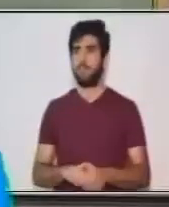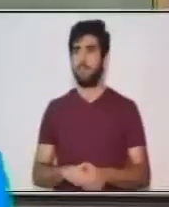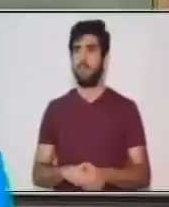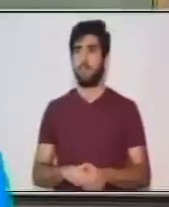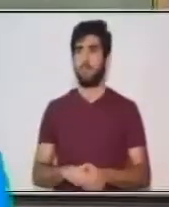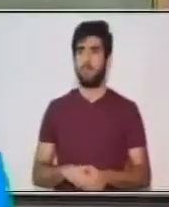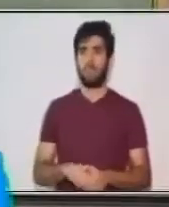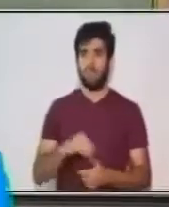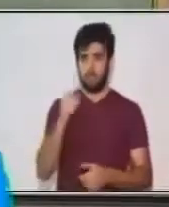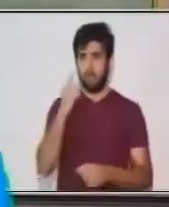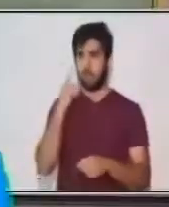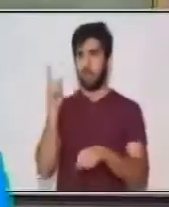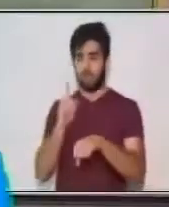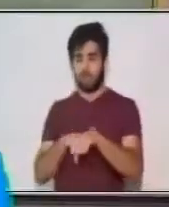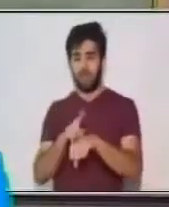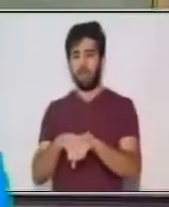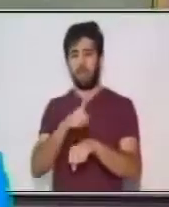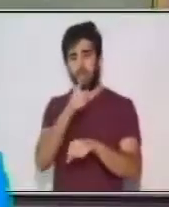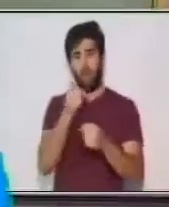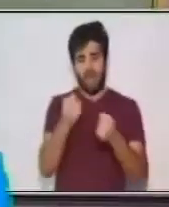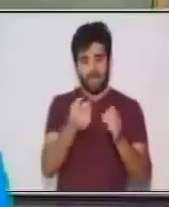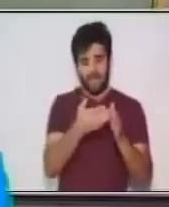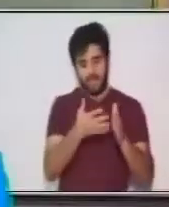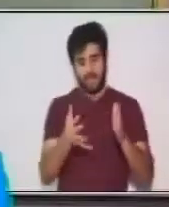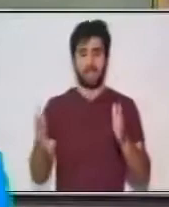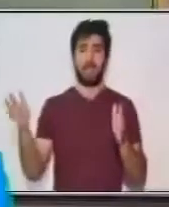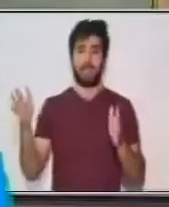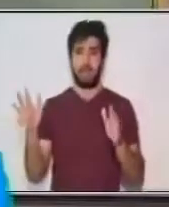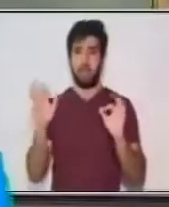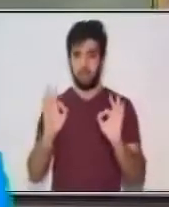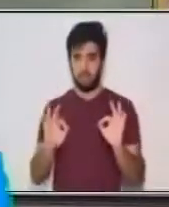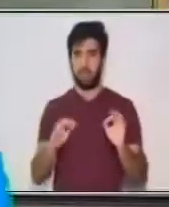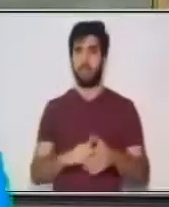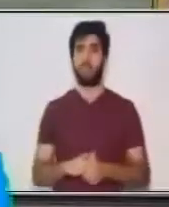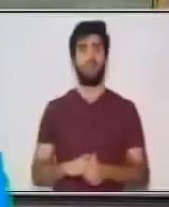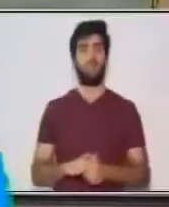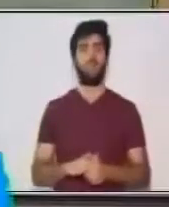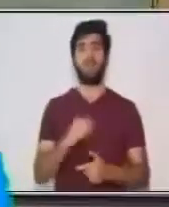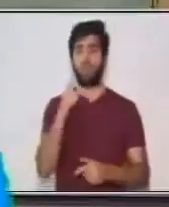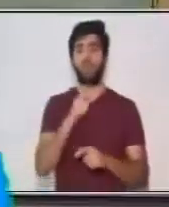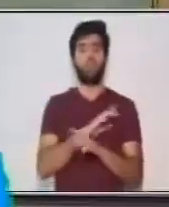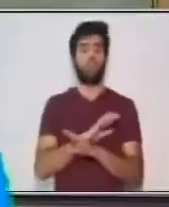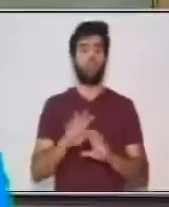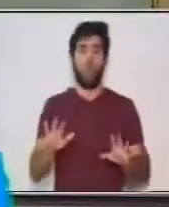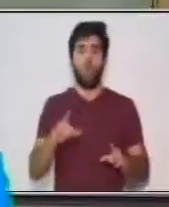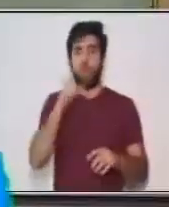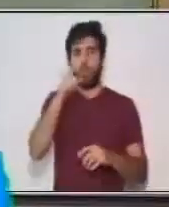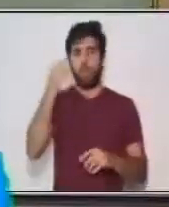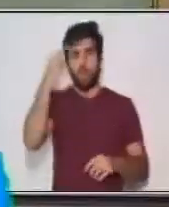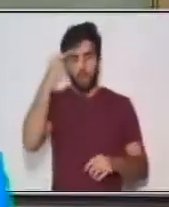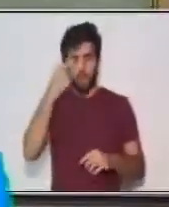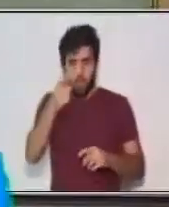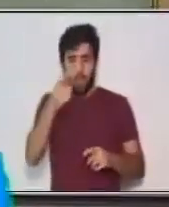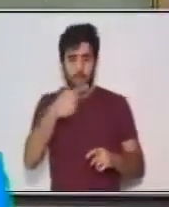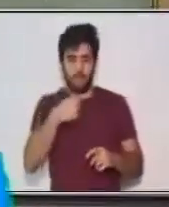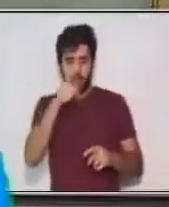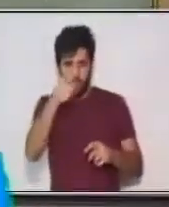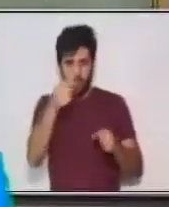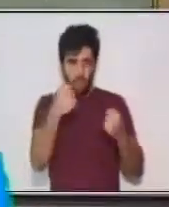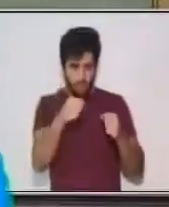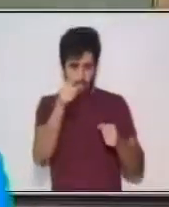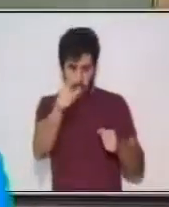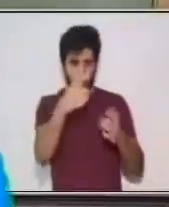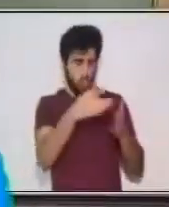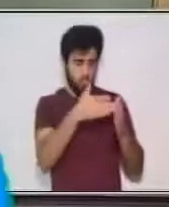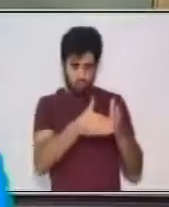Unos momentos para poder trabajar la última fila sin utilizar la calculadora, únicamente haciendo y siguiendo el patrón